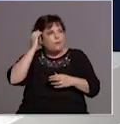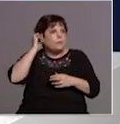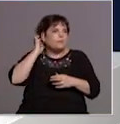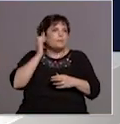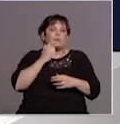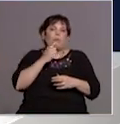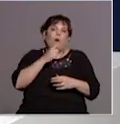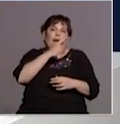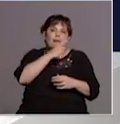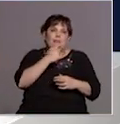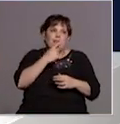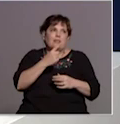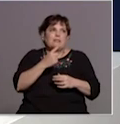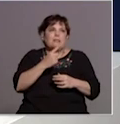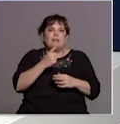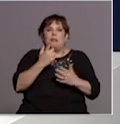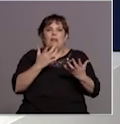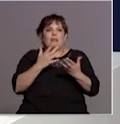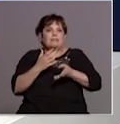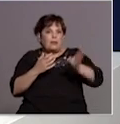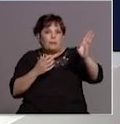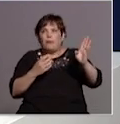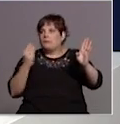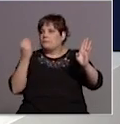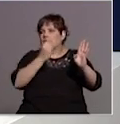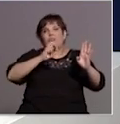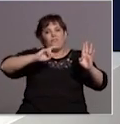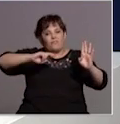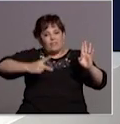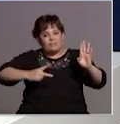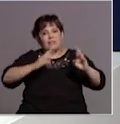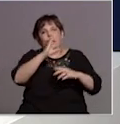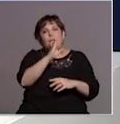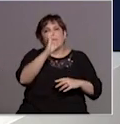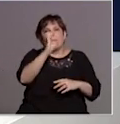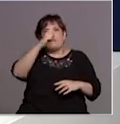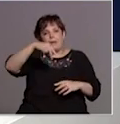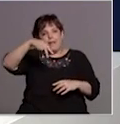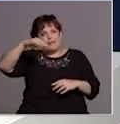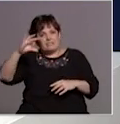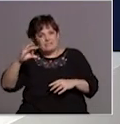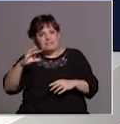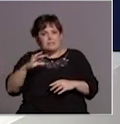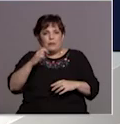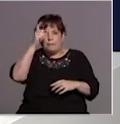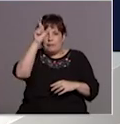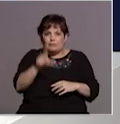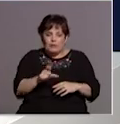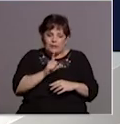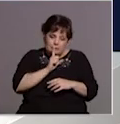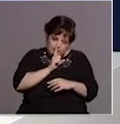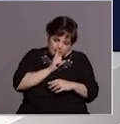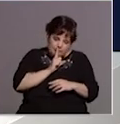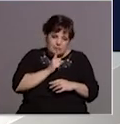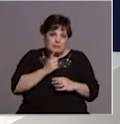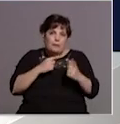como aquella donde quién lo reemplazaría sería su vice mike pence que es una figura más bien pero